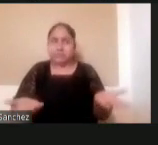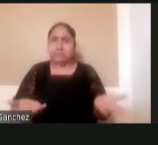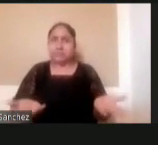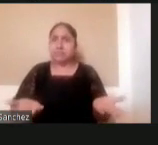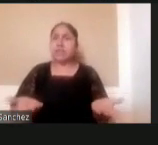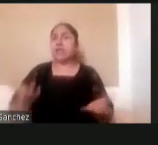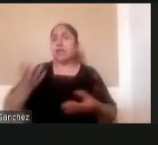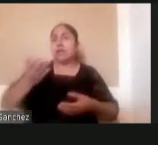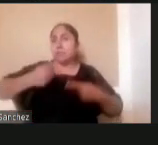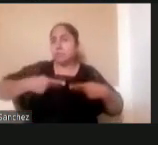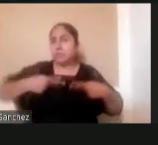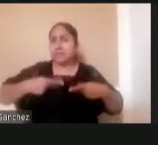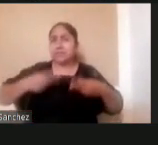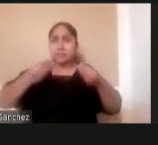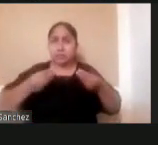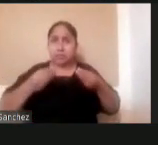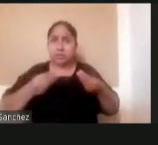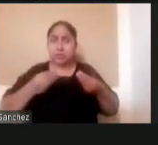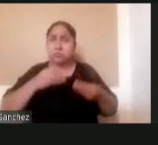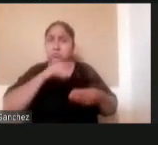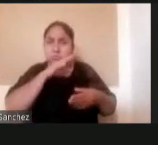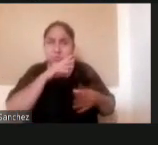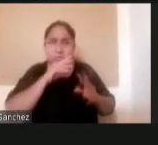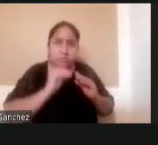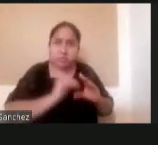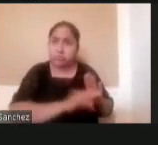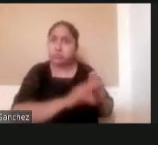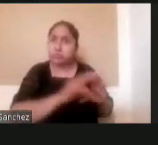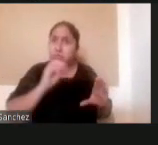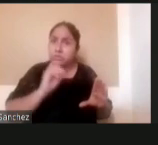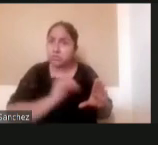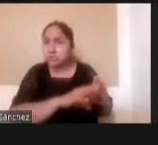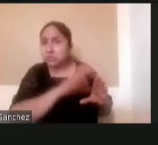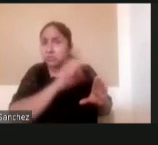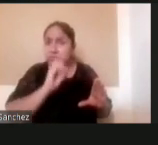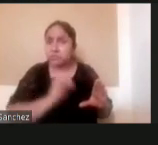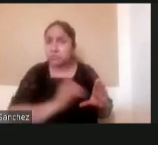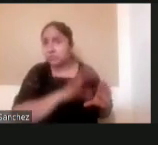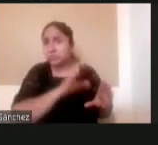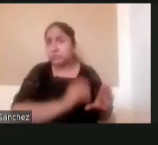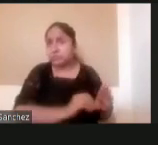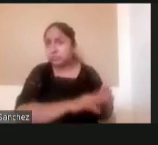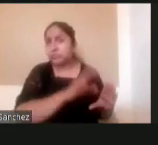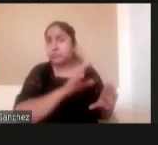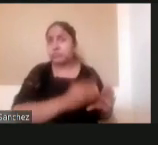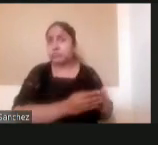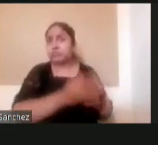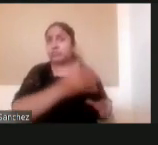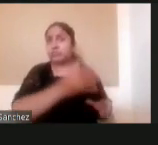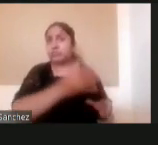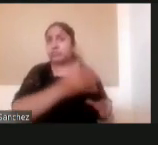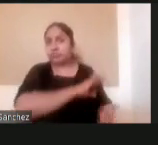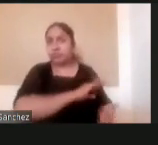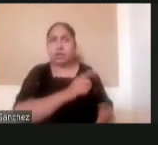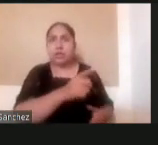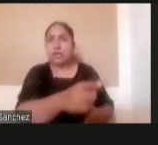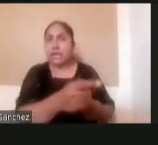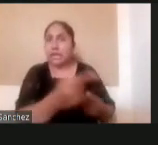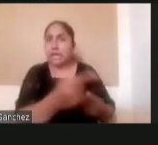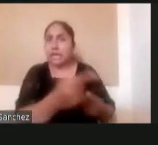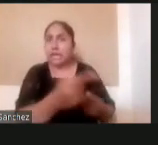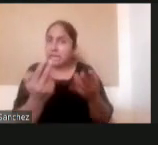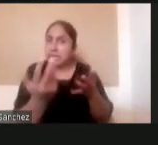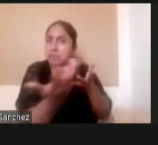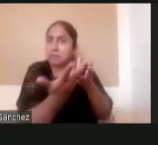ahorita, funciona igual, son los aparatos que ya van a empezar a utilizarse en la región, y deben de adecuarse a